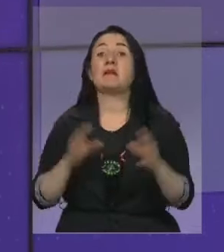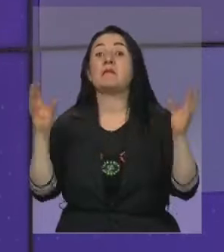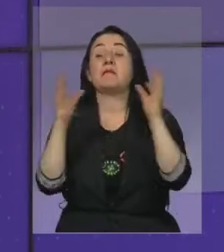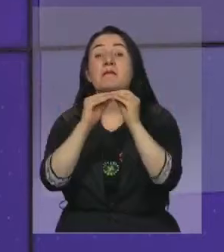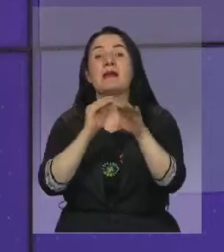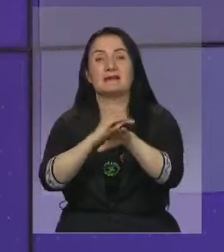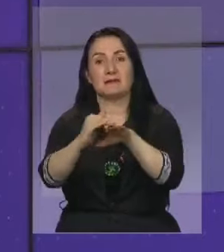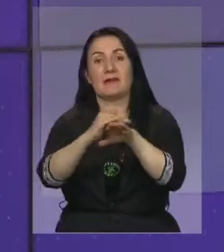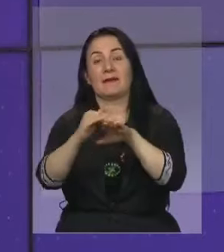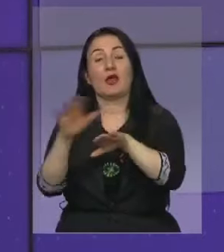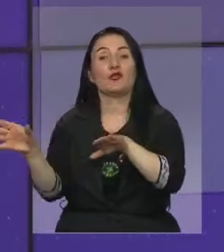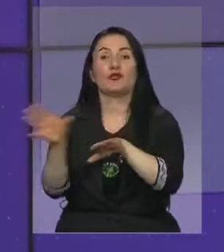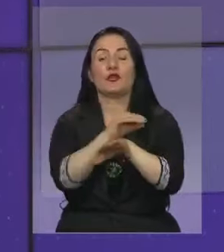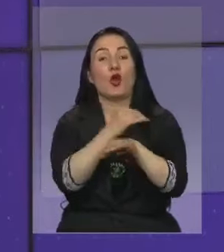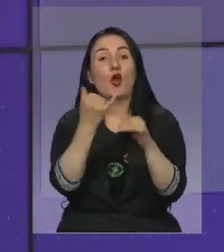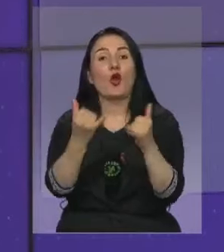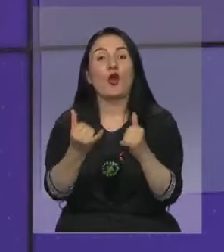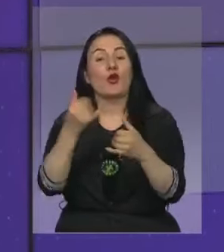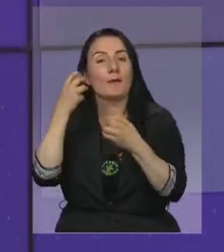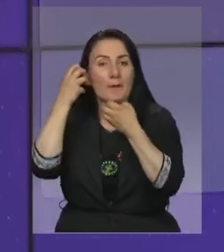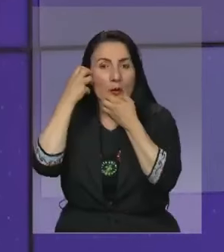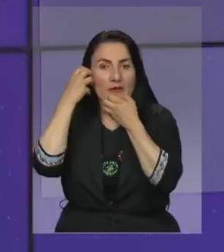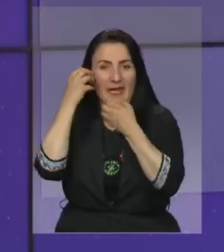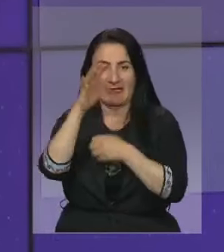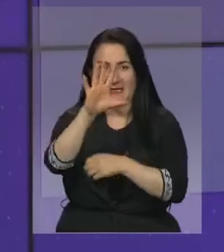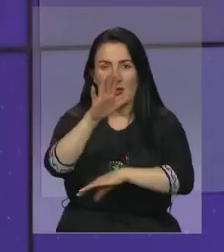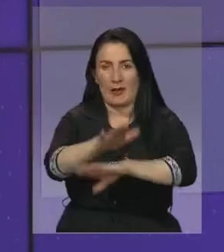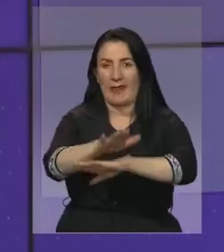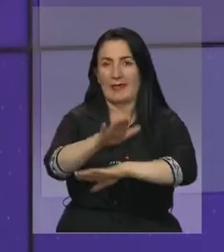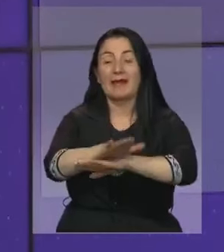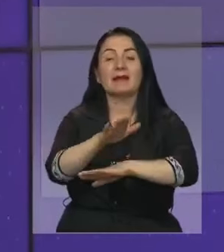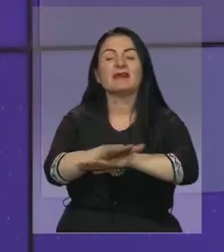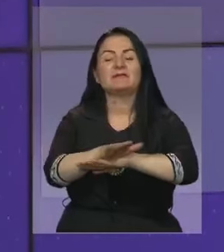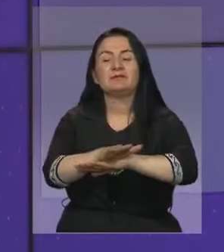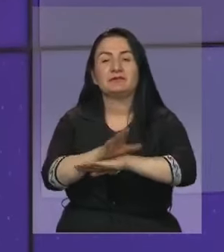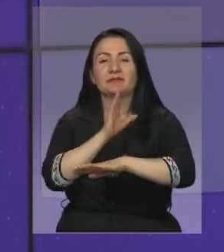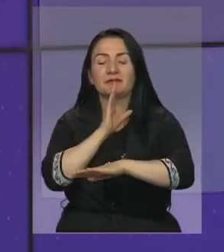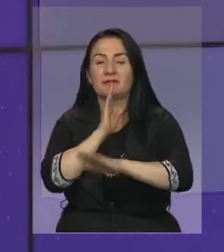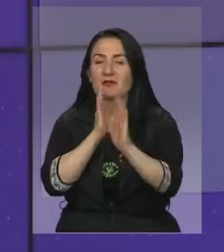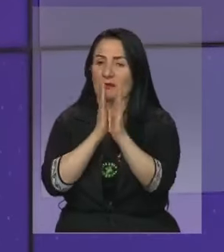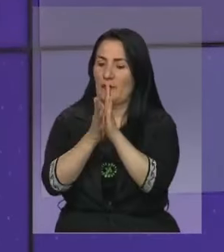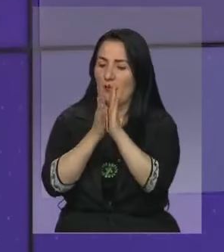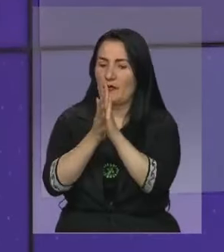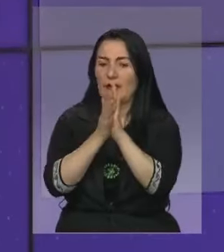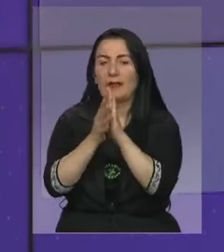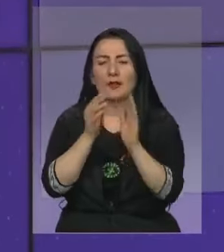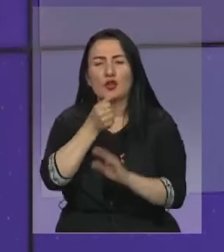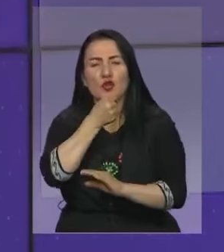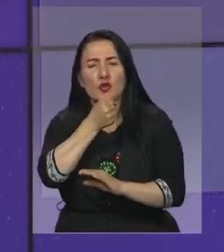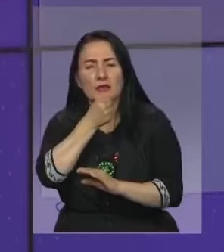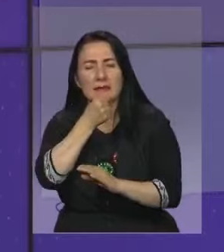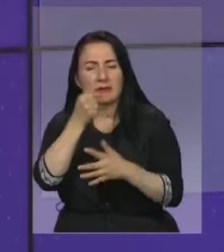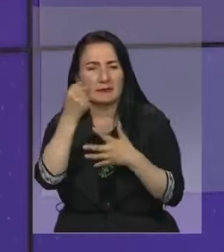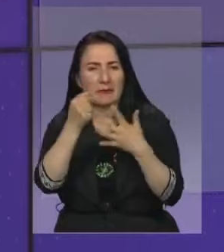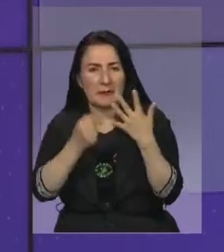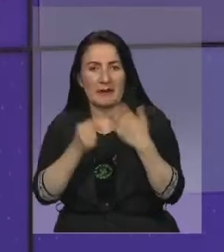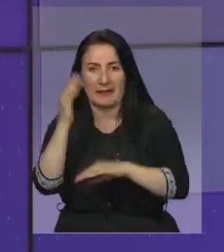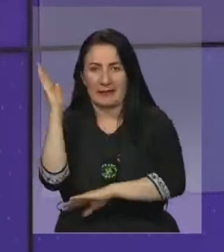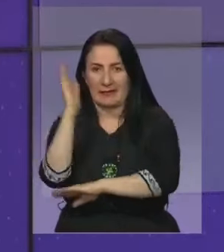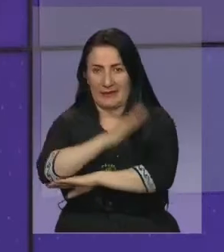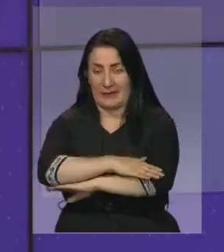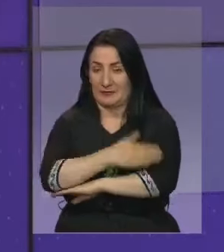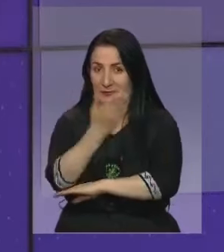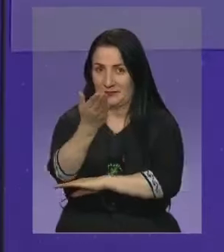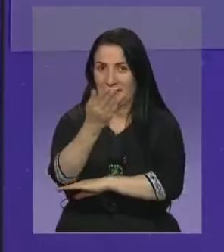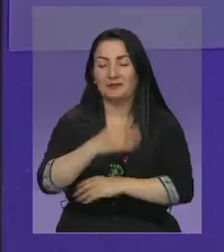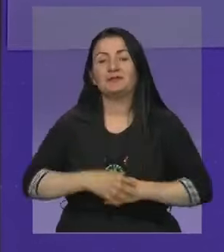como también están invitados hoy a Ahora un Podcast a las 5 de la tarde, en donde estaremos informándoles sobre las noticias más relevantes del día. No